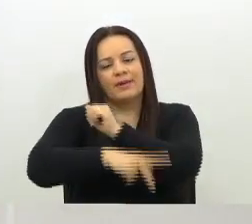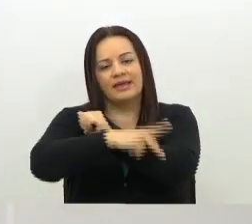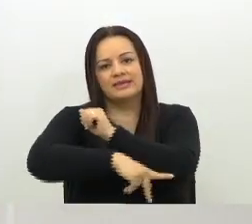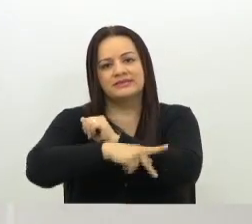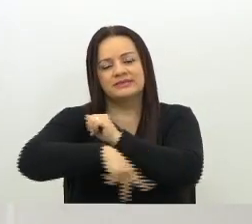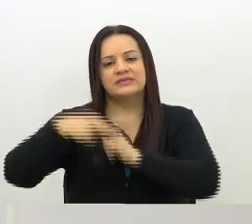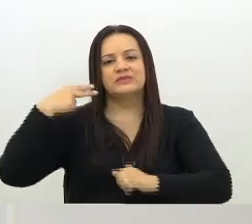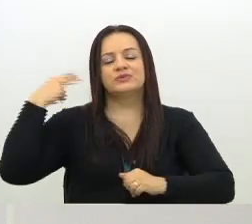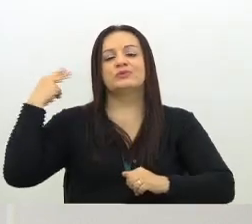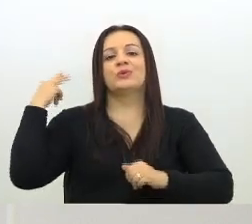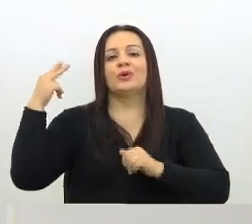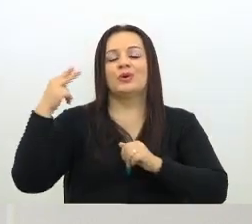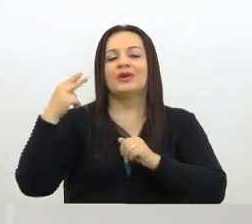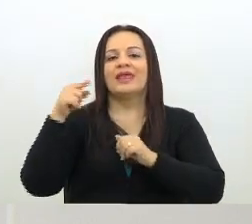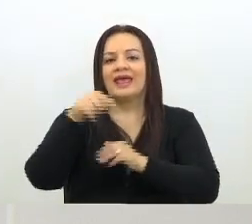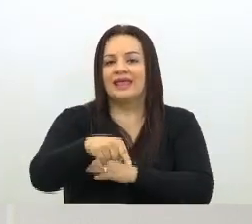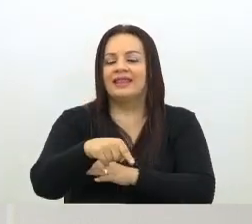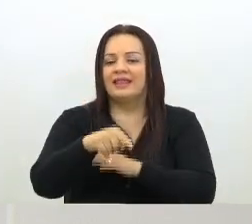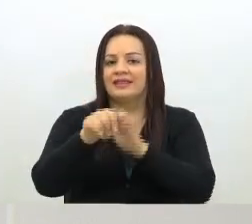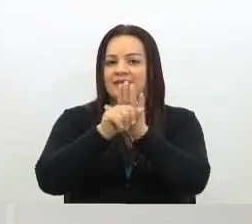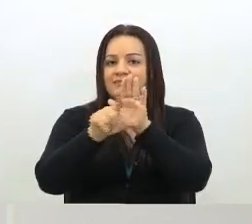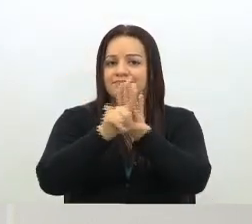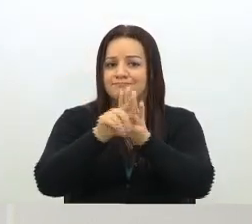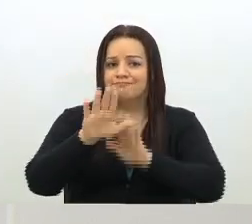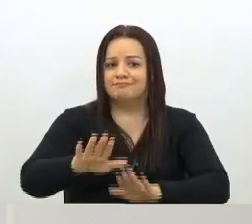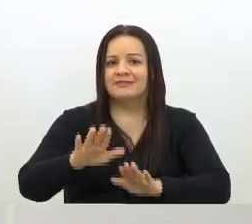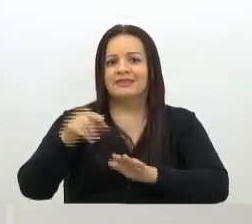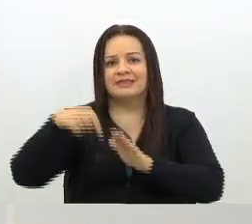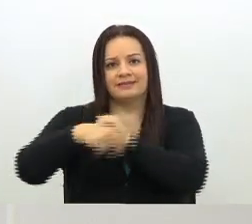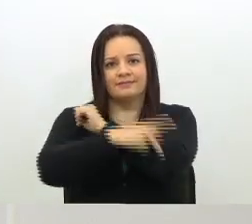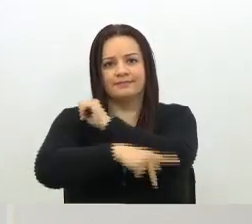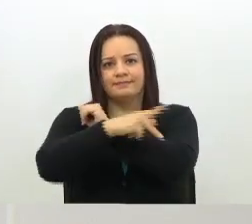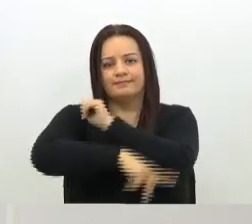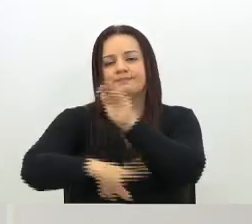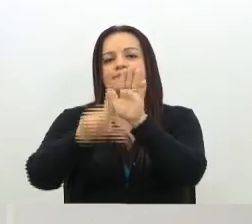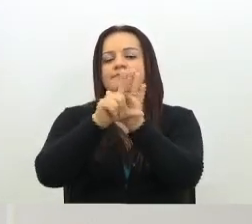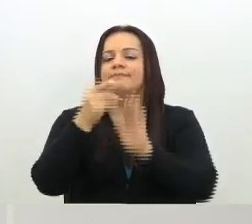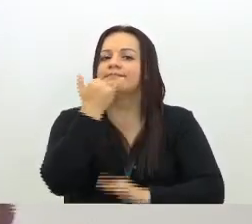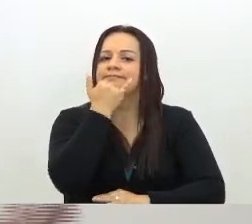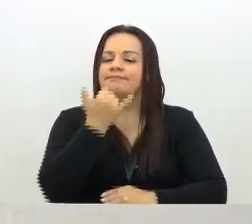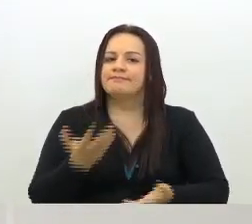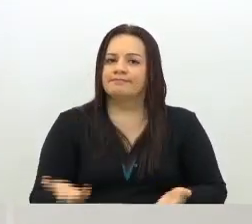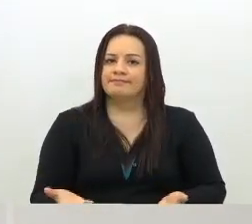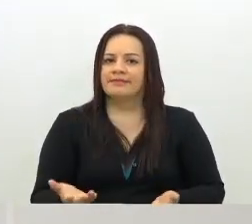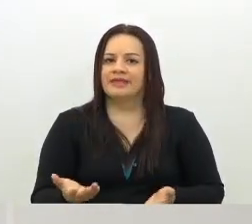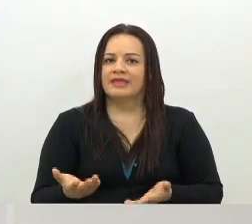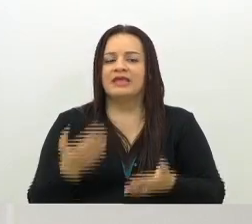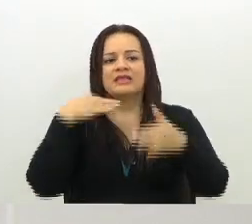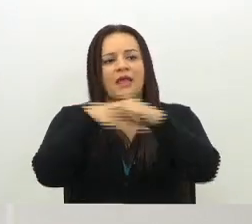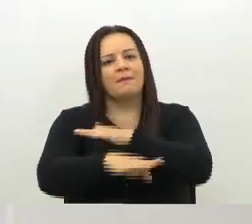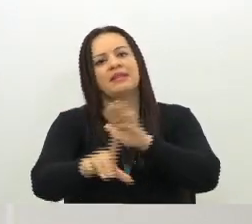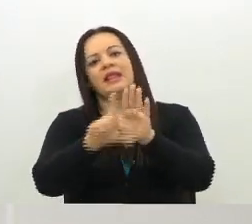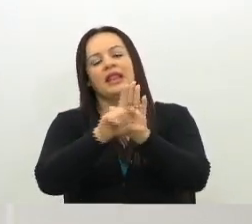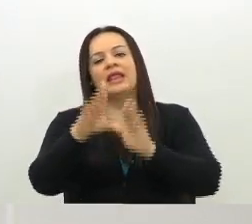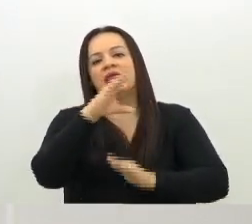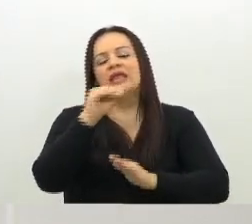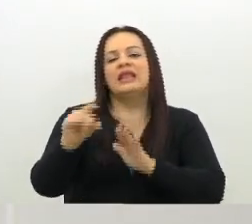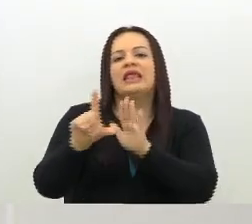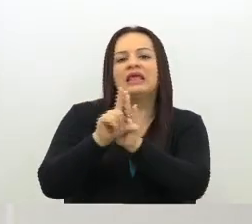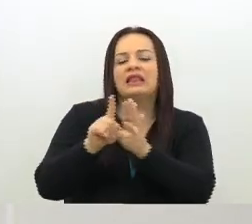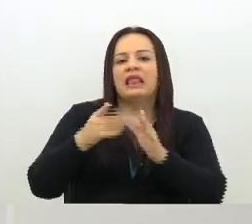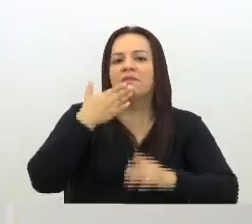historia legislativa de este país, legislaron mal. Tras que se meten a legislar, legislan